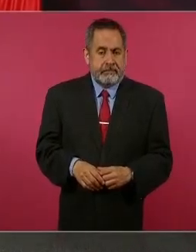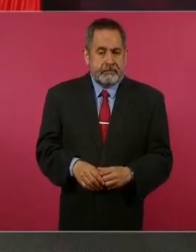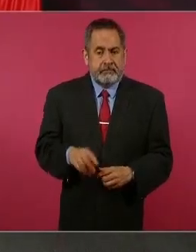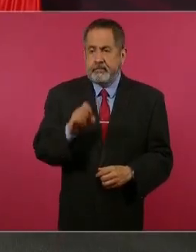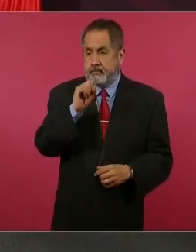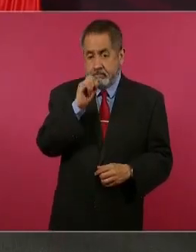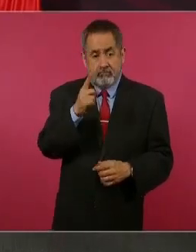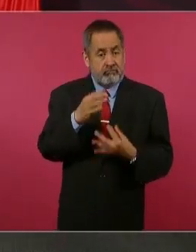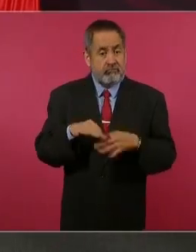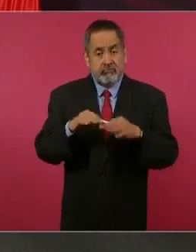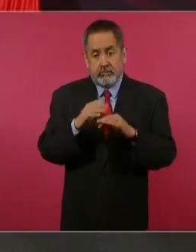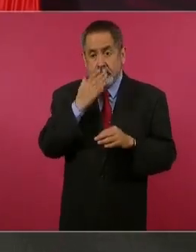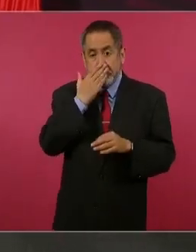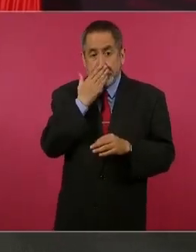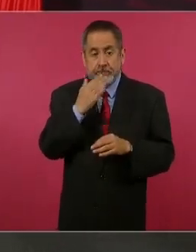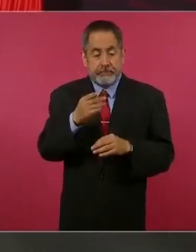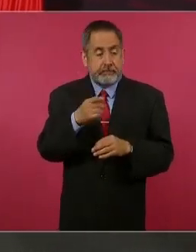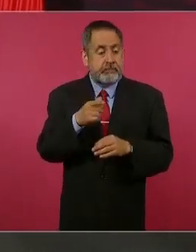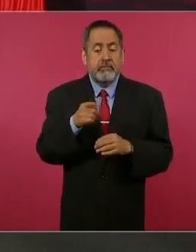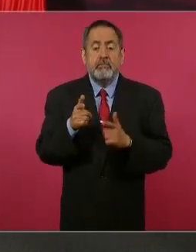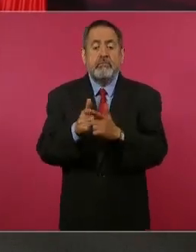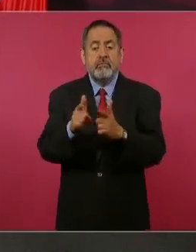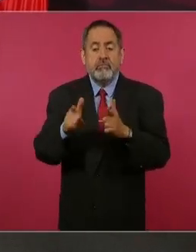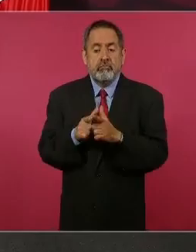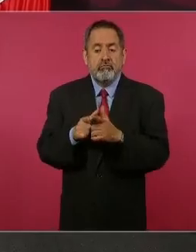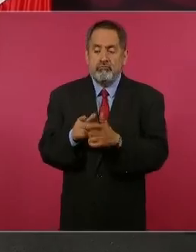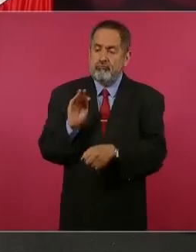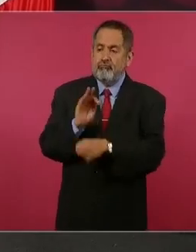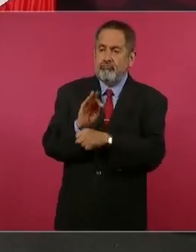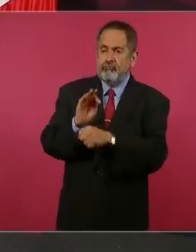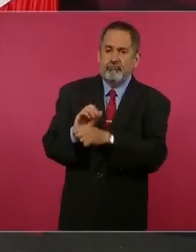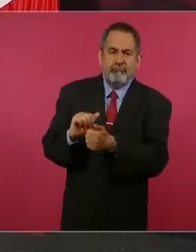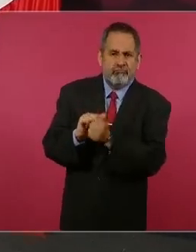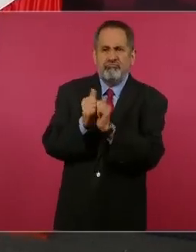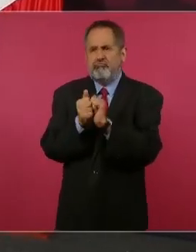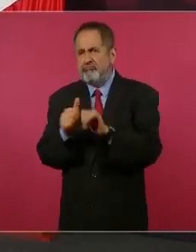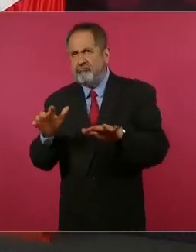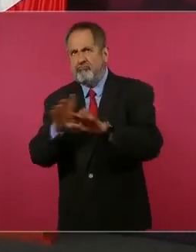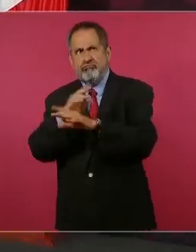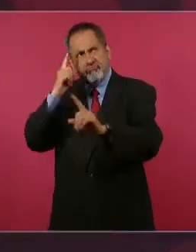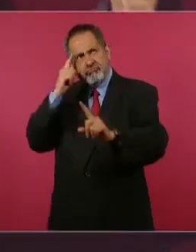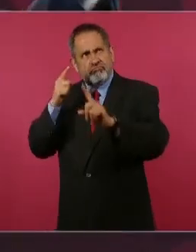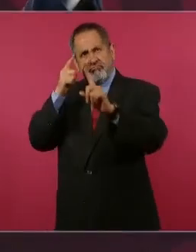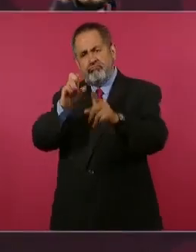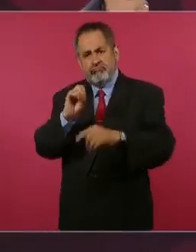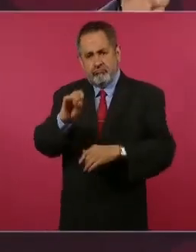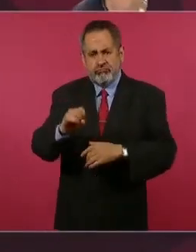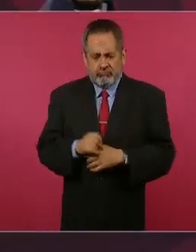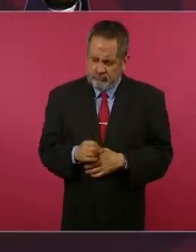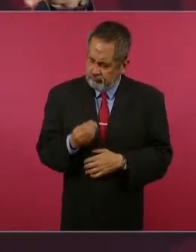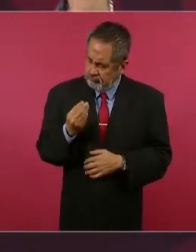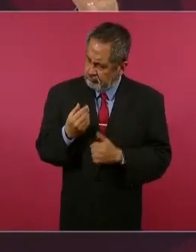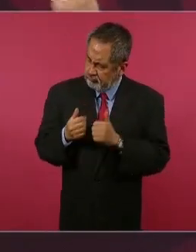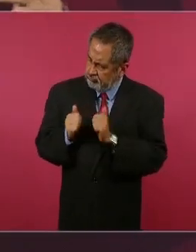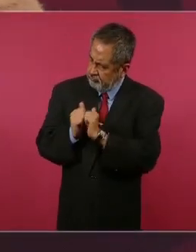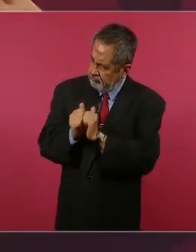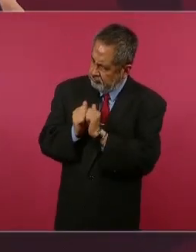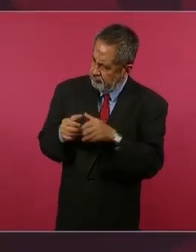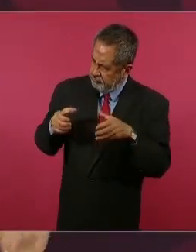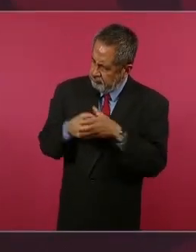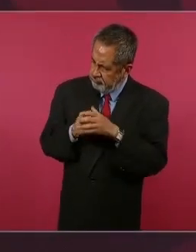grupo que está a favor de la transformación, esos se mantuvieron unidos